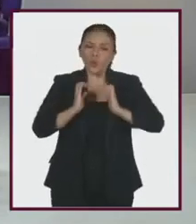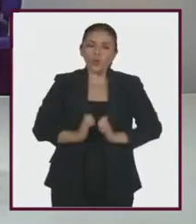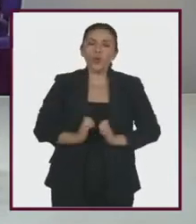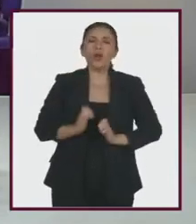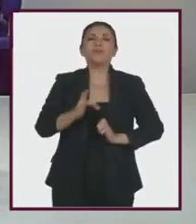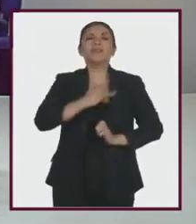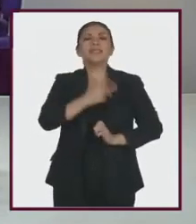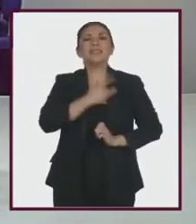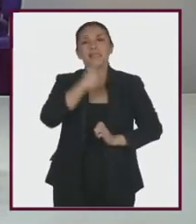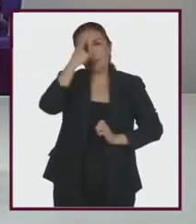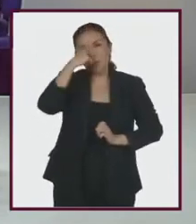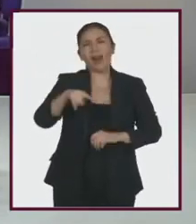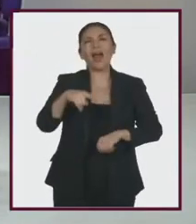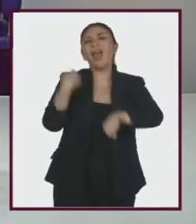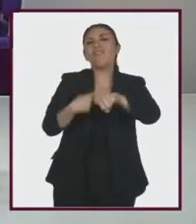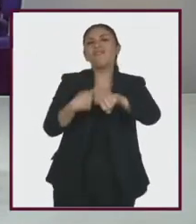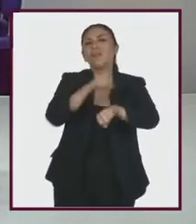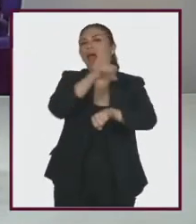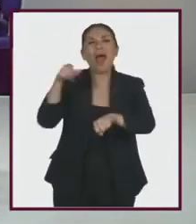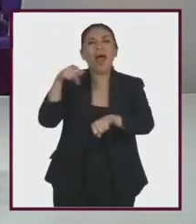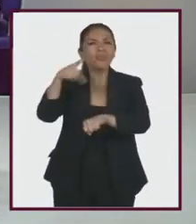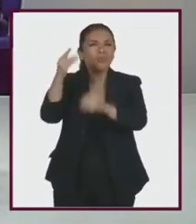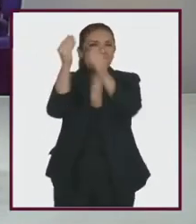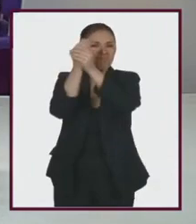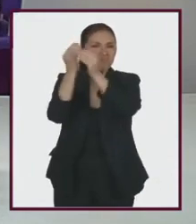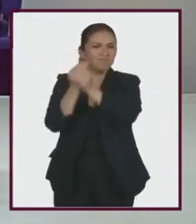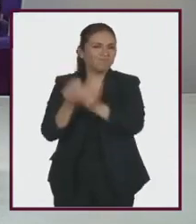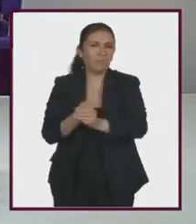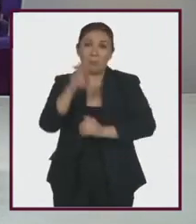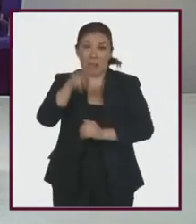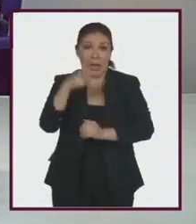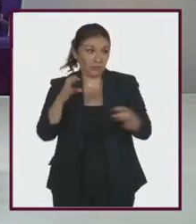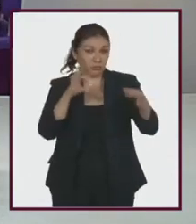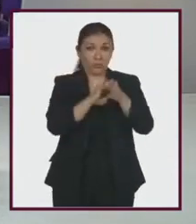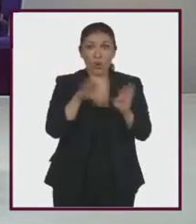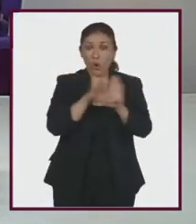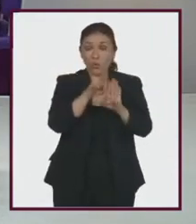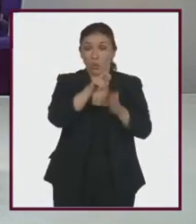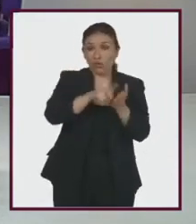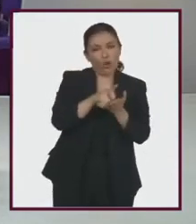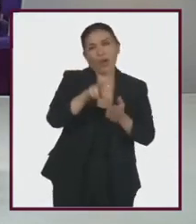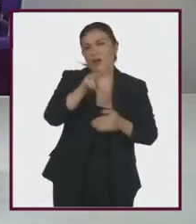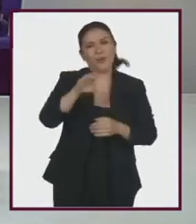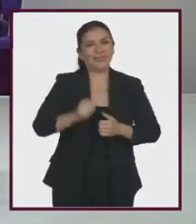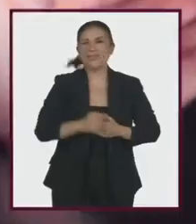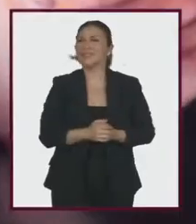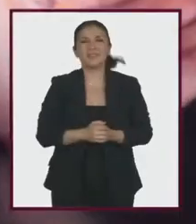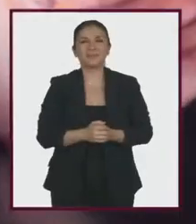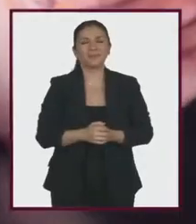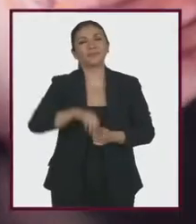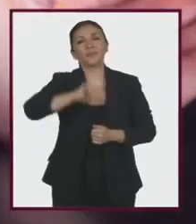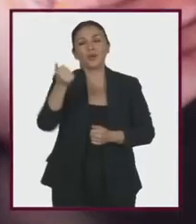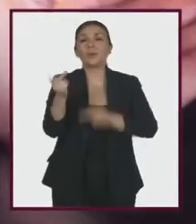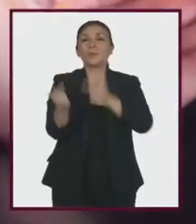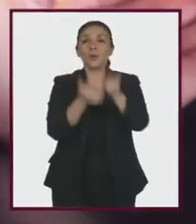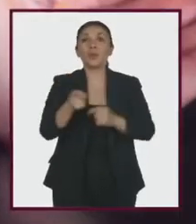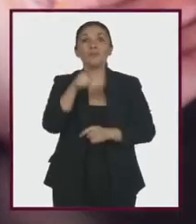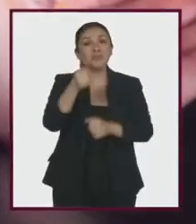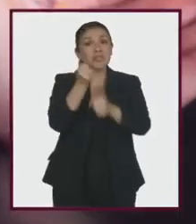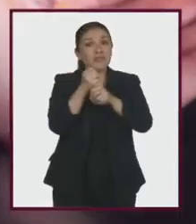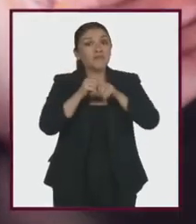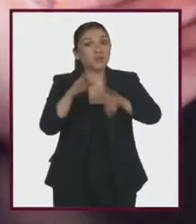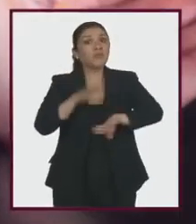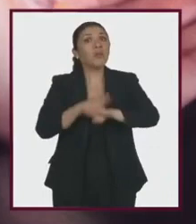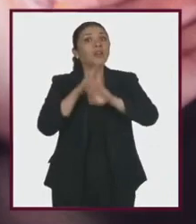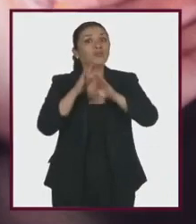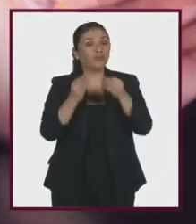a trastornos específicos. Entonces, realmente no podría entrar dentro de esta clasificación. Gracias, doctora. Rosy Francisco, buena información, me ayuda a fortalecer